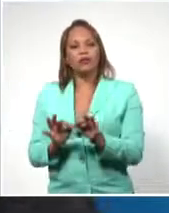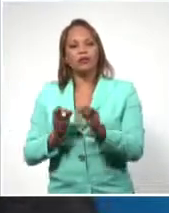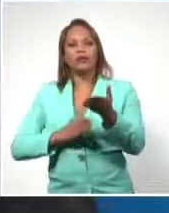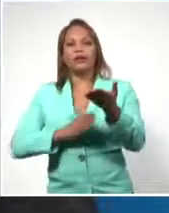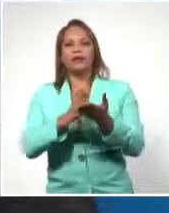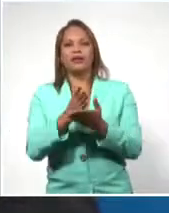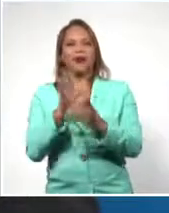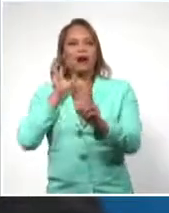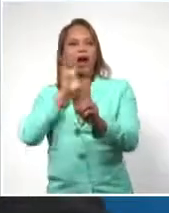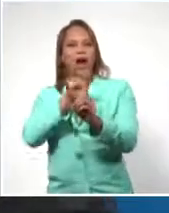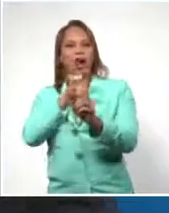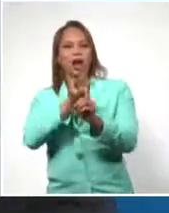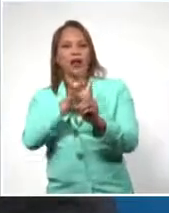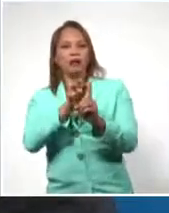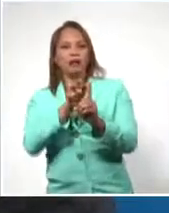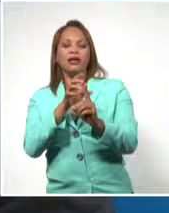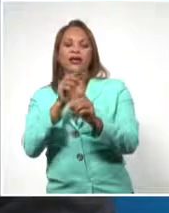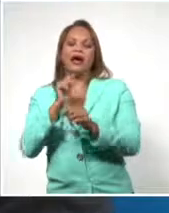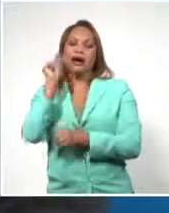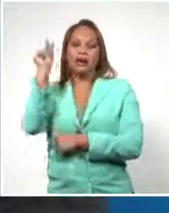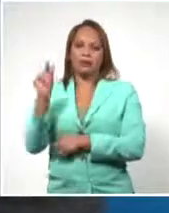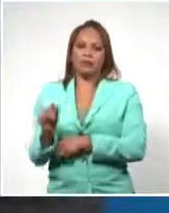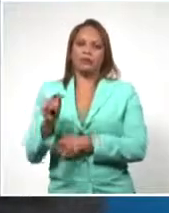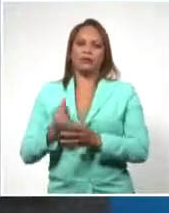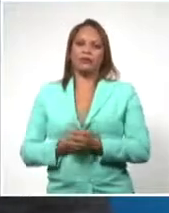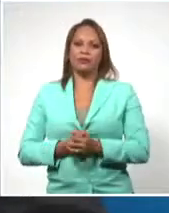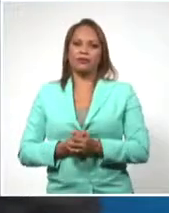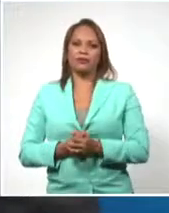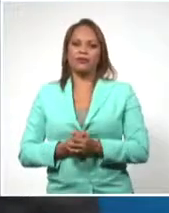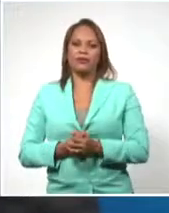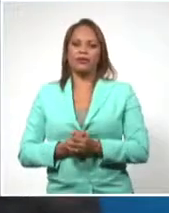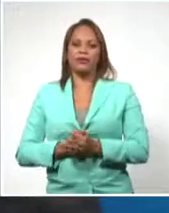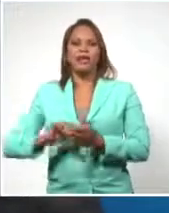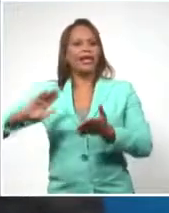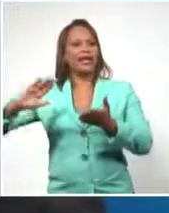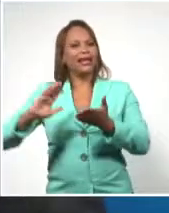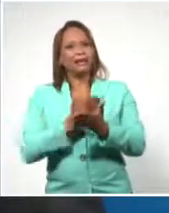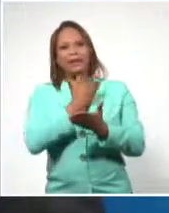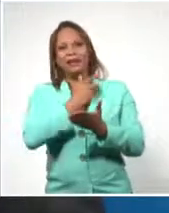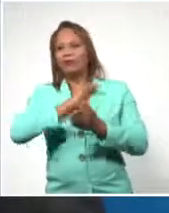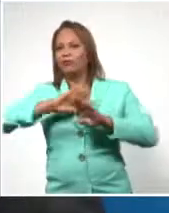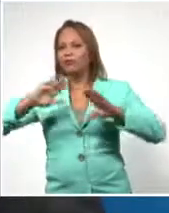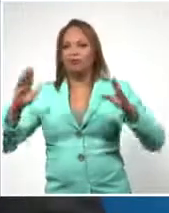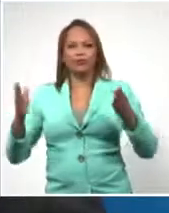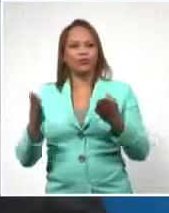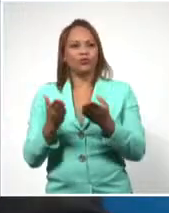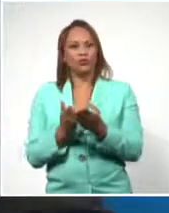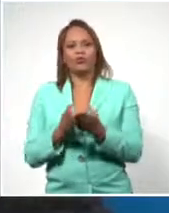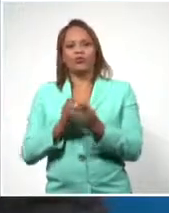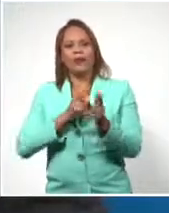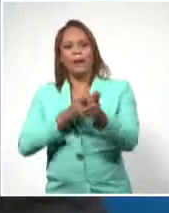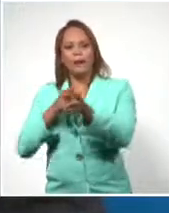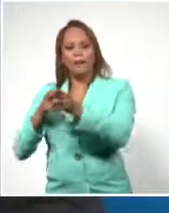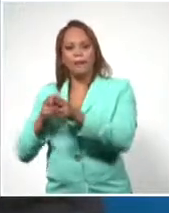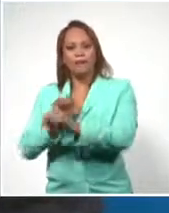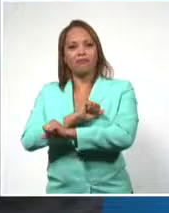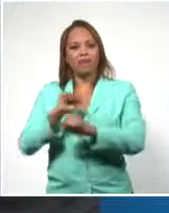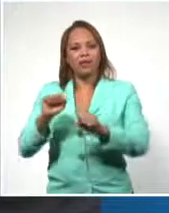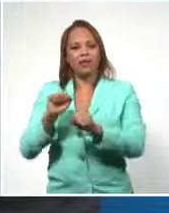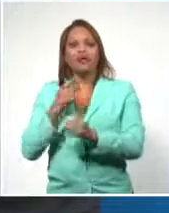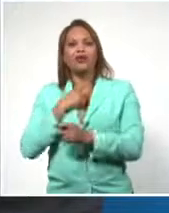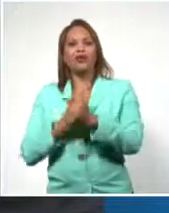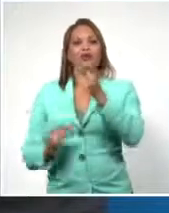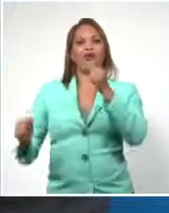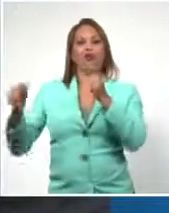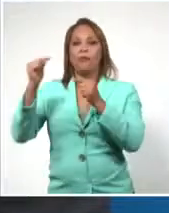continúan amenazando a la humanidad. La eliminación total de las armas nucleares debe ser la mayor